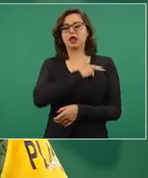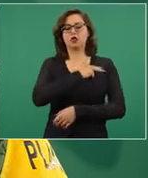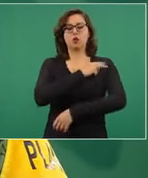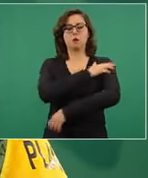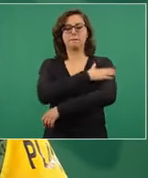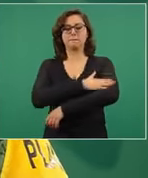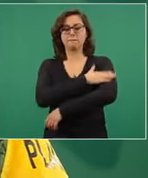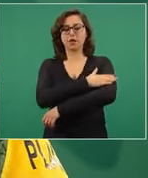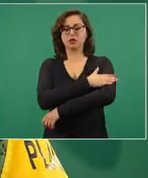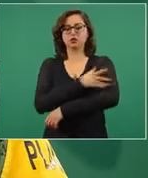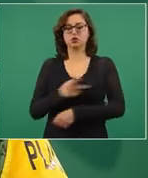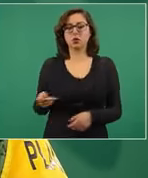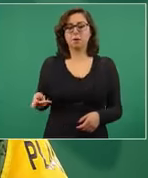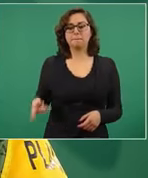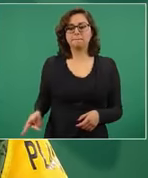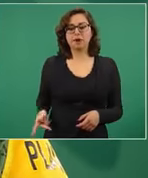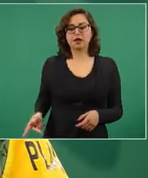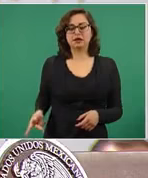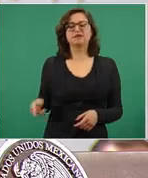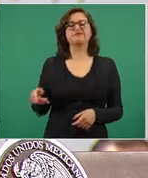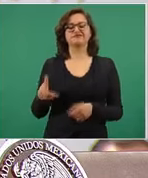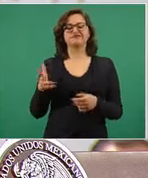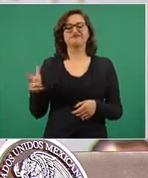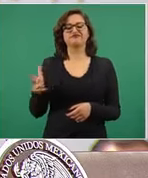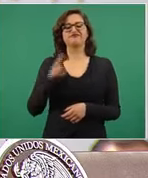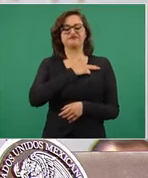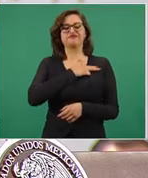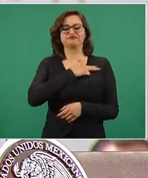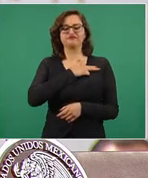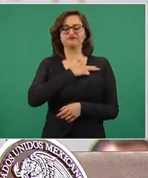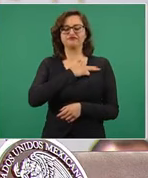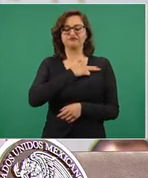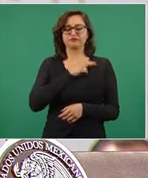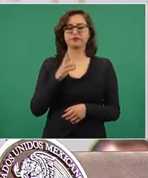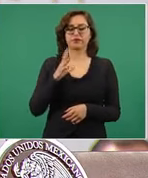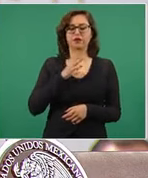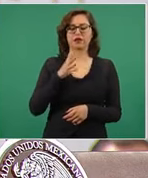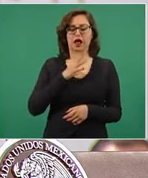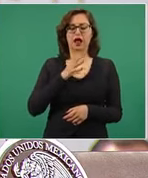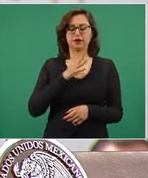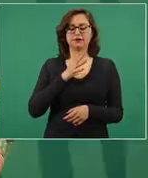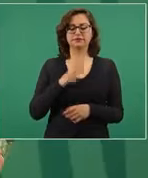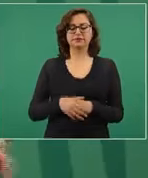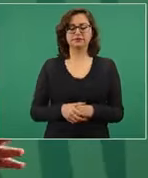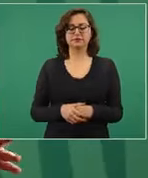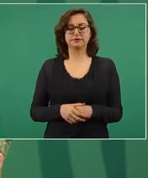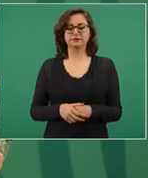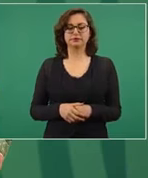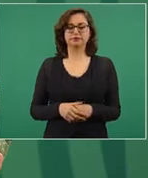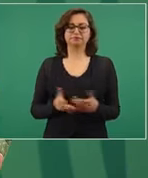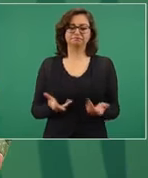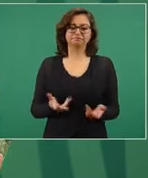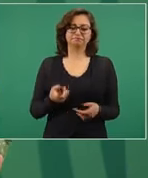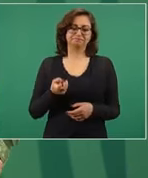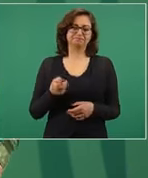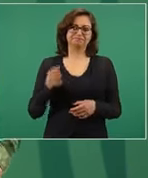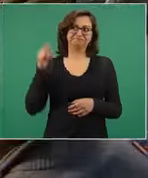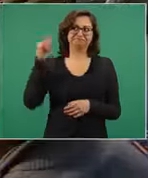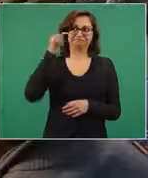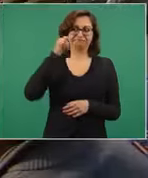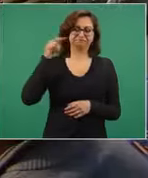Fue todo el daño que le hicieron a la policía del estado con empleando este